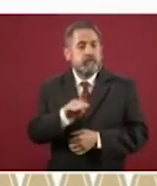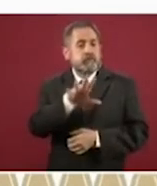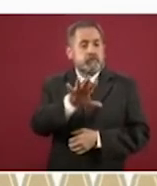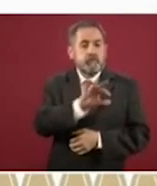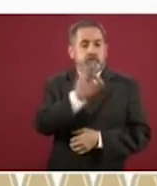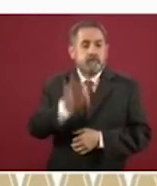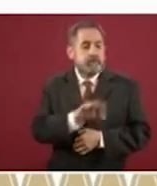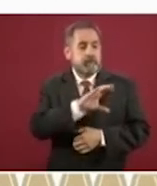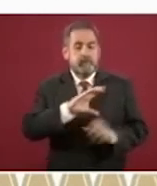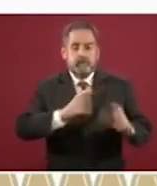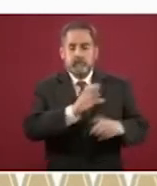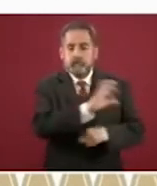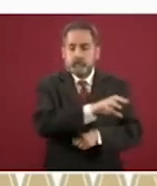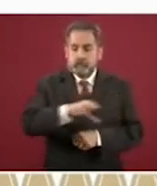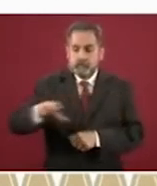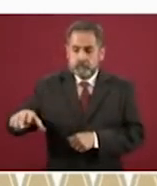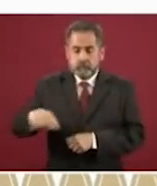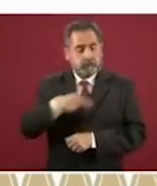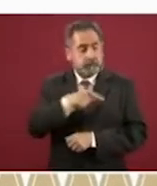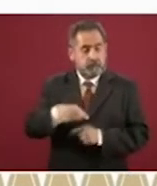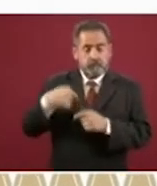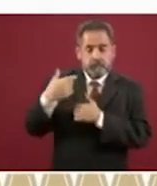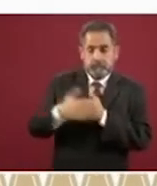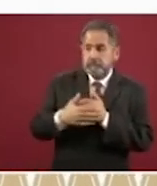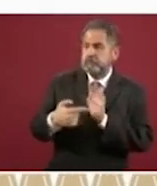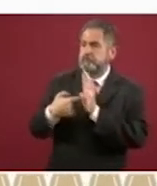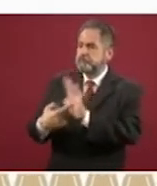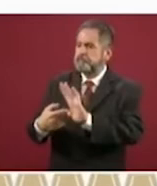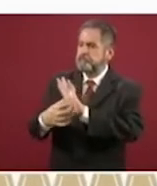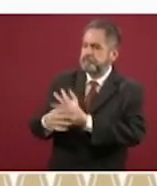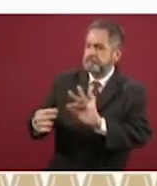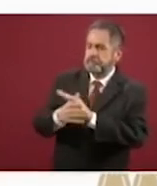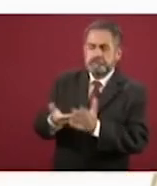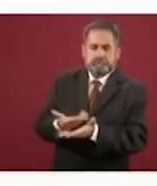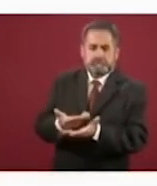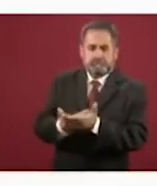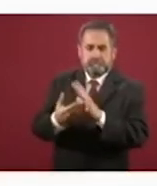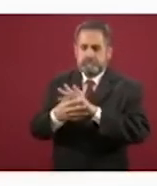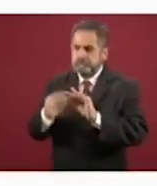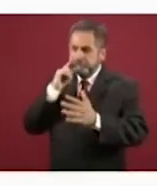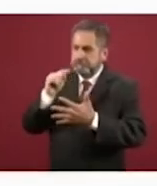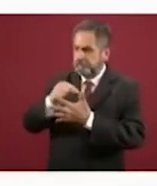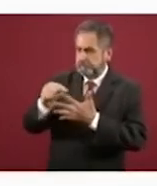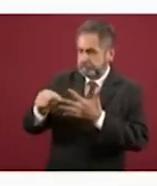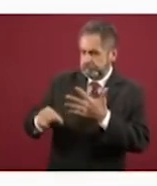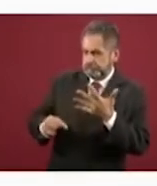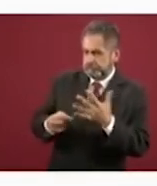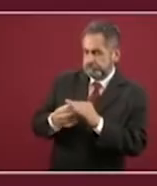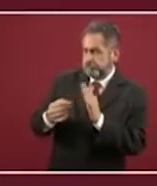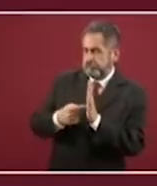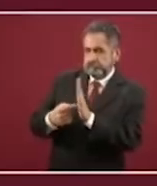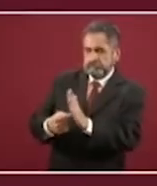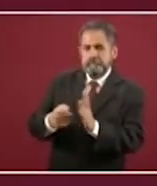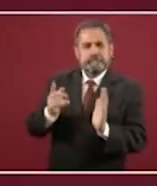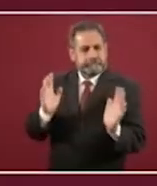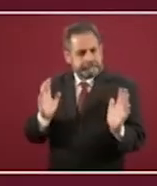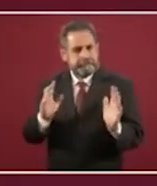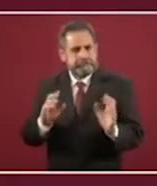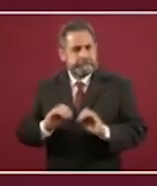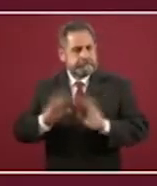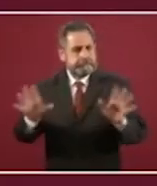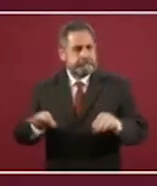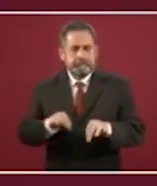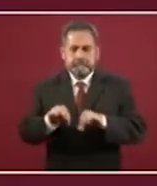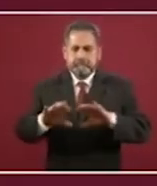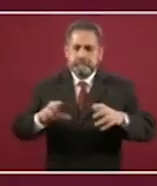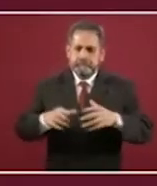comités y que rendirán cuentas a sus propias comunidades para garantizar la transparencia y el trabajo en equipo en